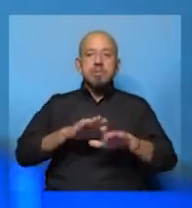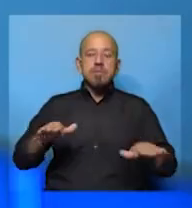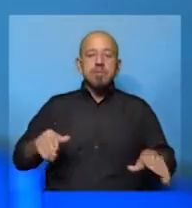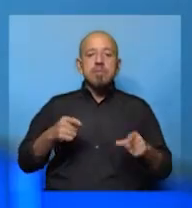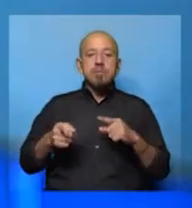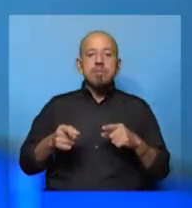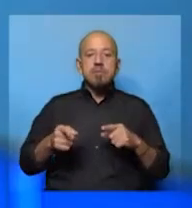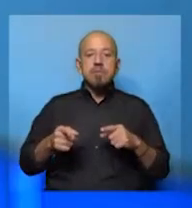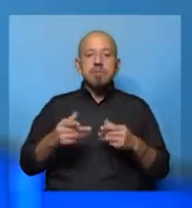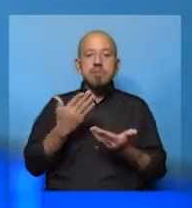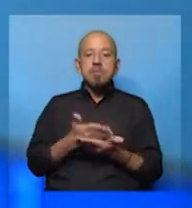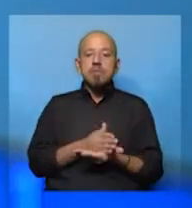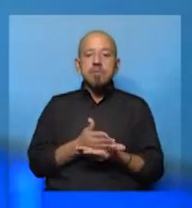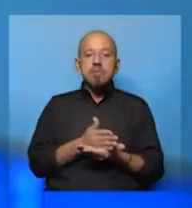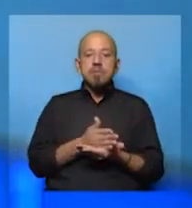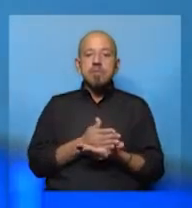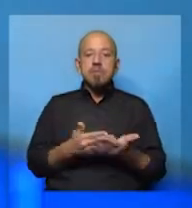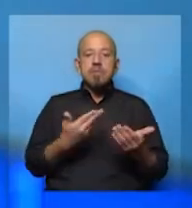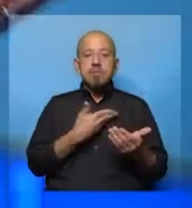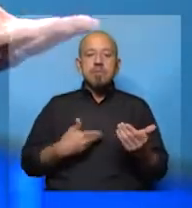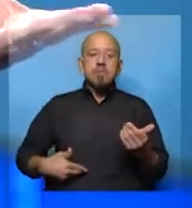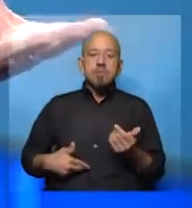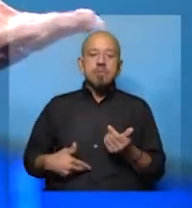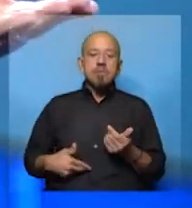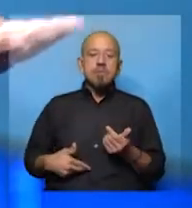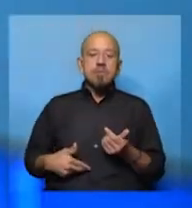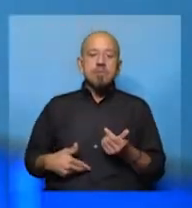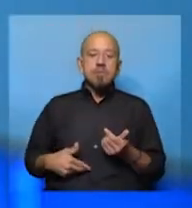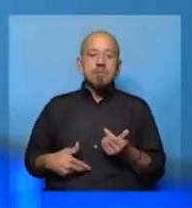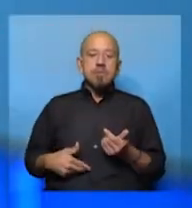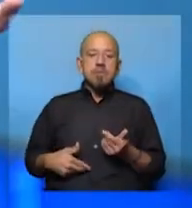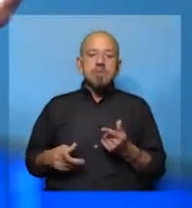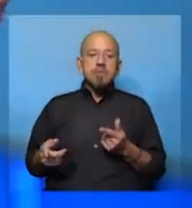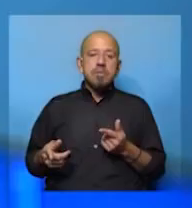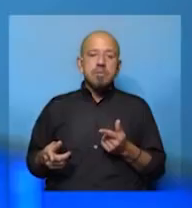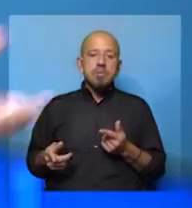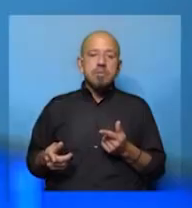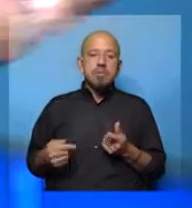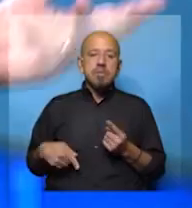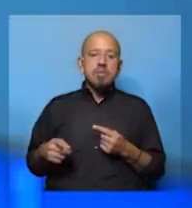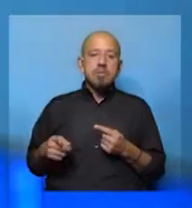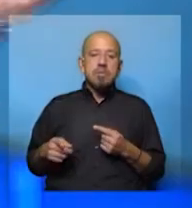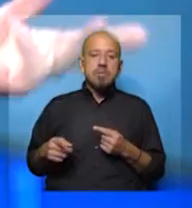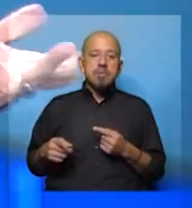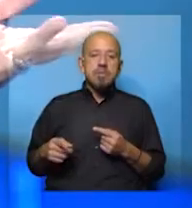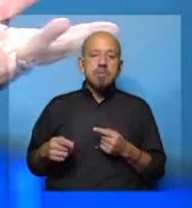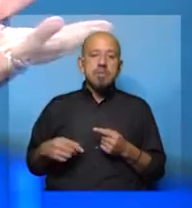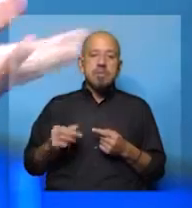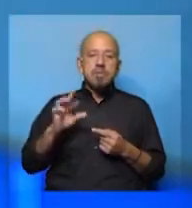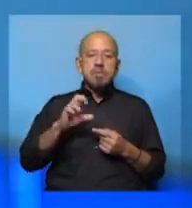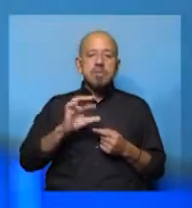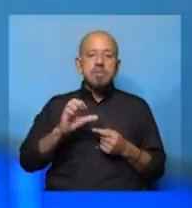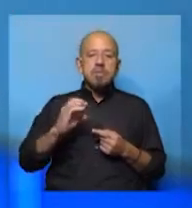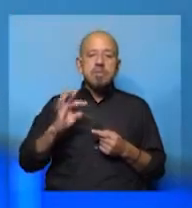que va a articular es alguien que está en Presidencia O sea que yo digo el el rector resigna su rol de rector